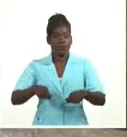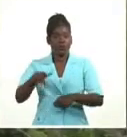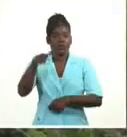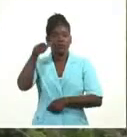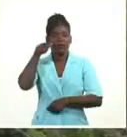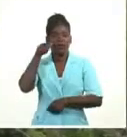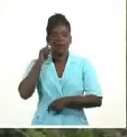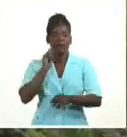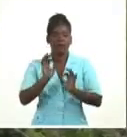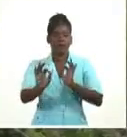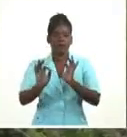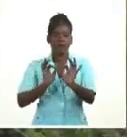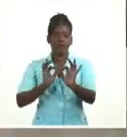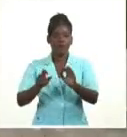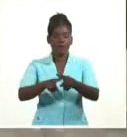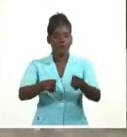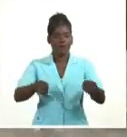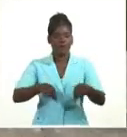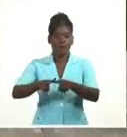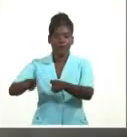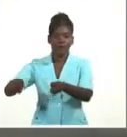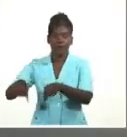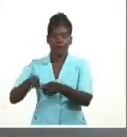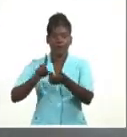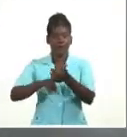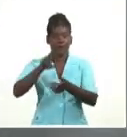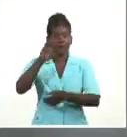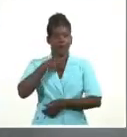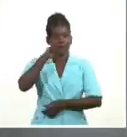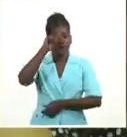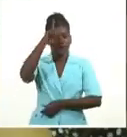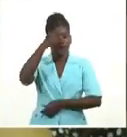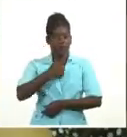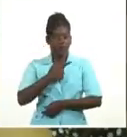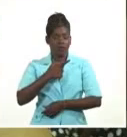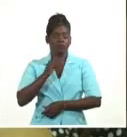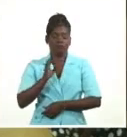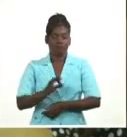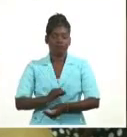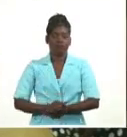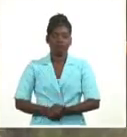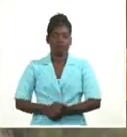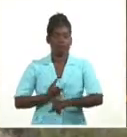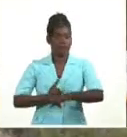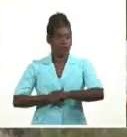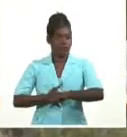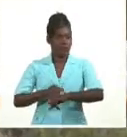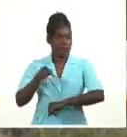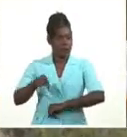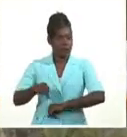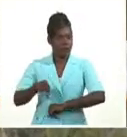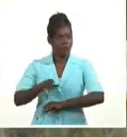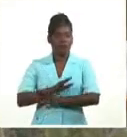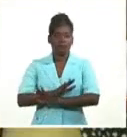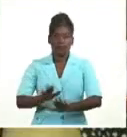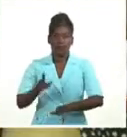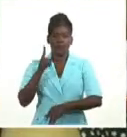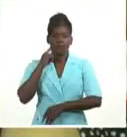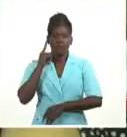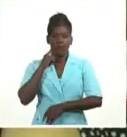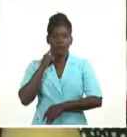los embalses, micropresas, las zonas bajas y las inundaciones costeras. En estos momentos está vertiendo ya San Miguel,